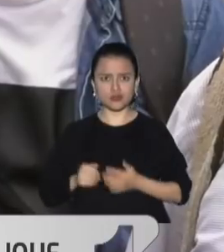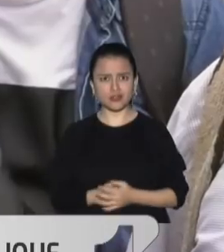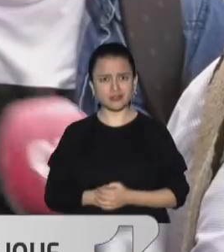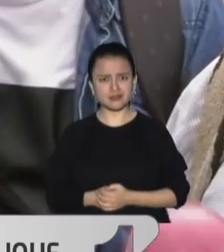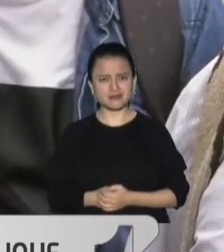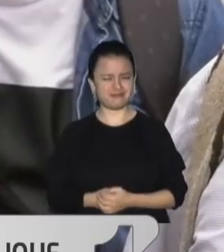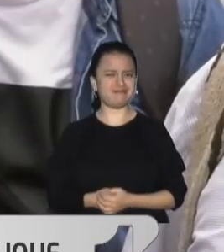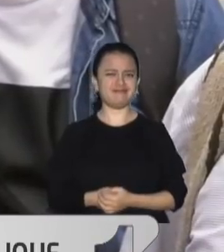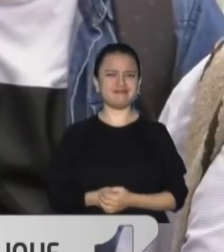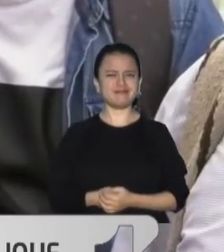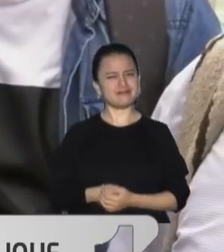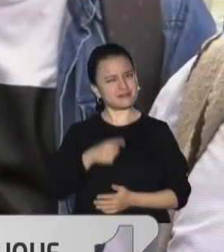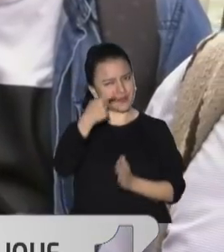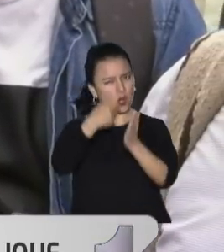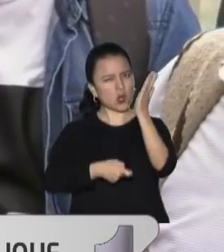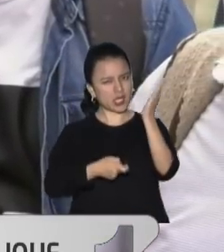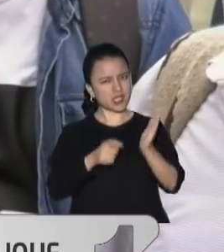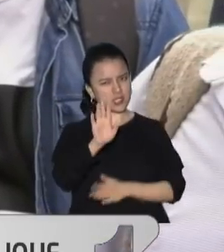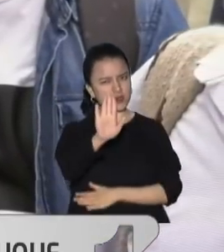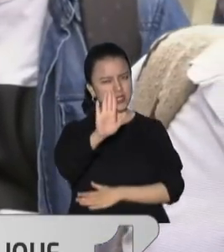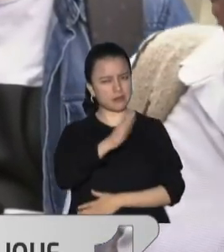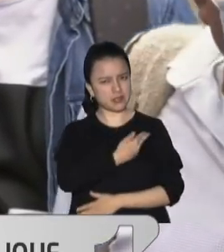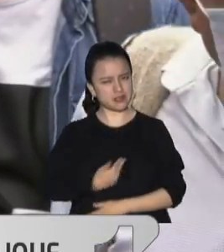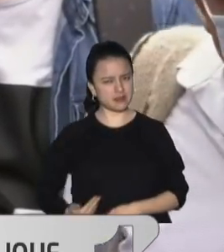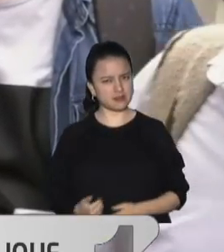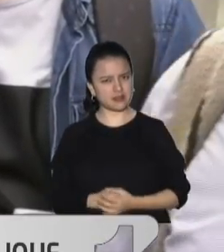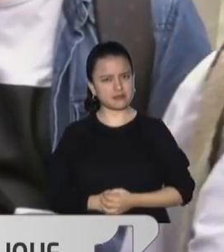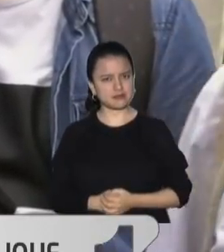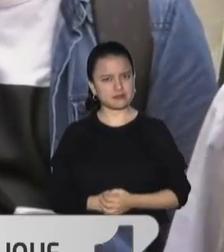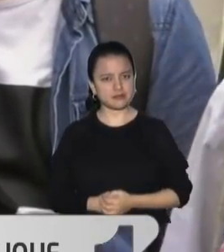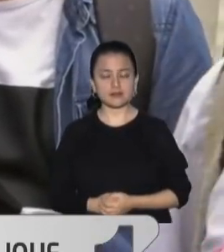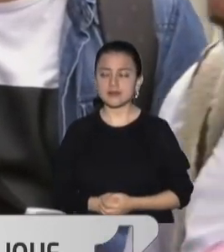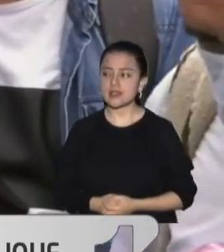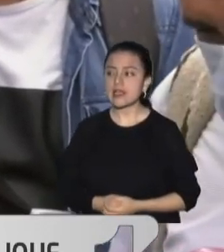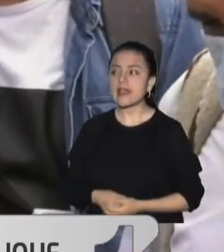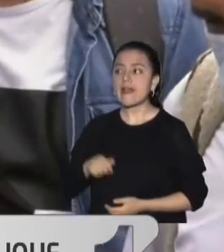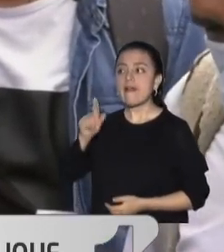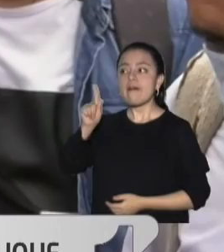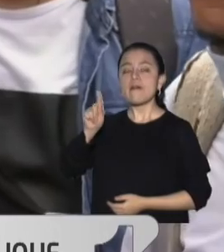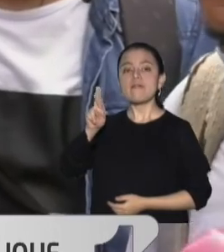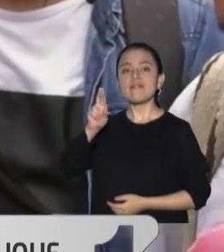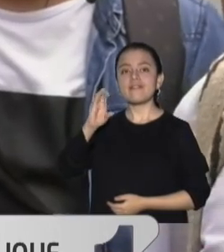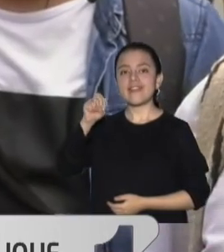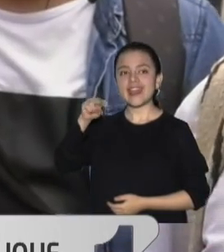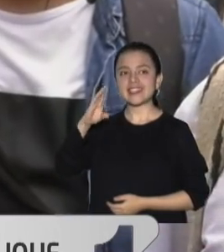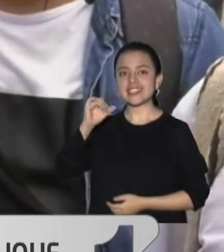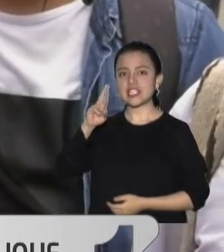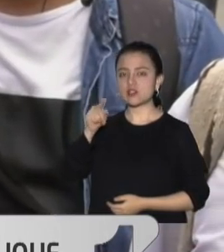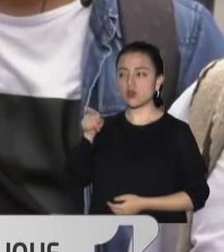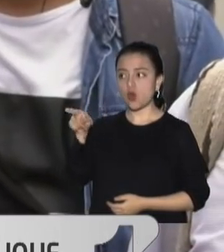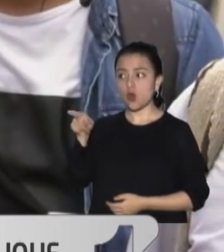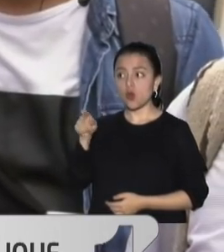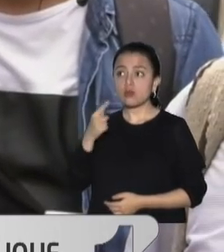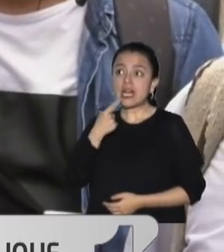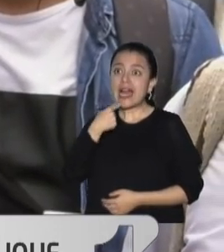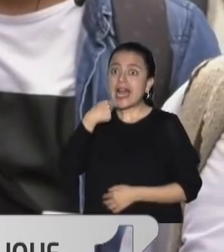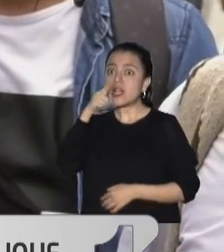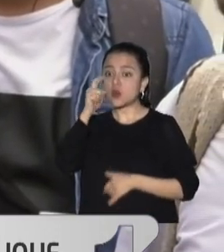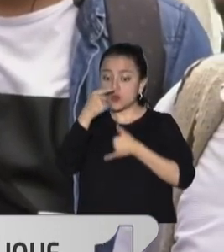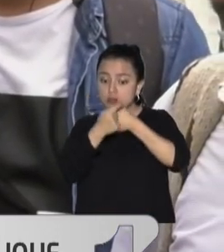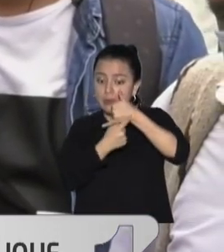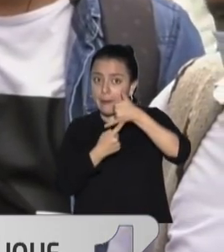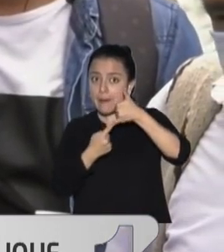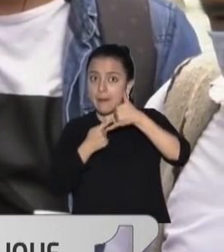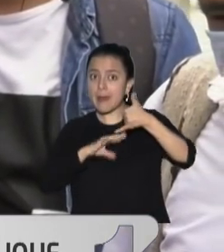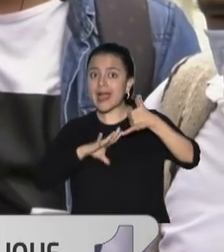Duque. Francisco, frente al inconformismo de algunos sectores en ciudades como Cali que no se sienten representados en el